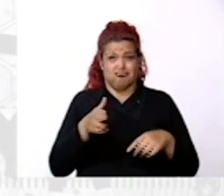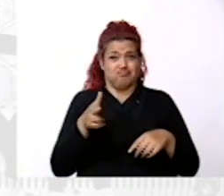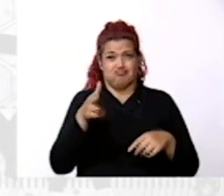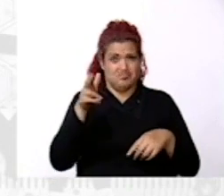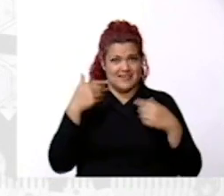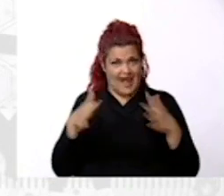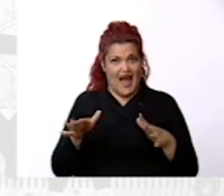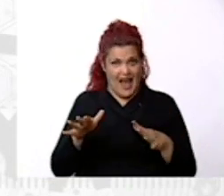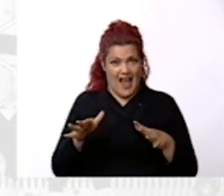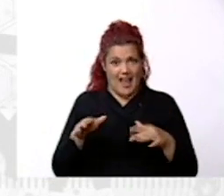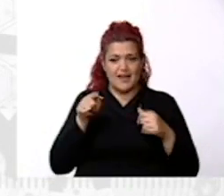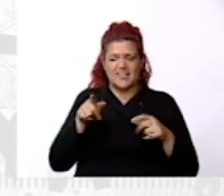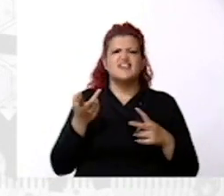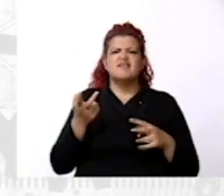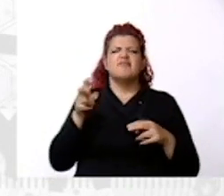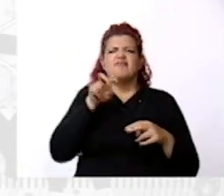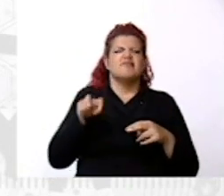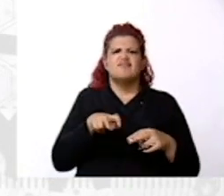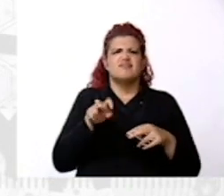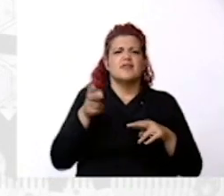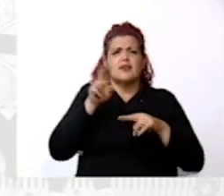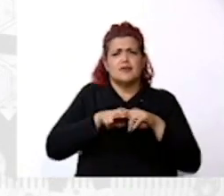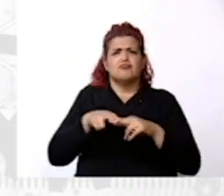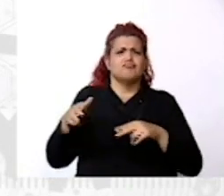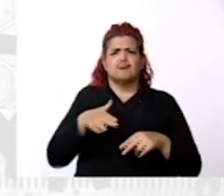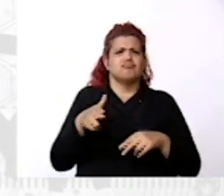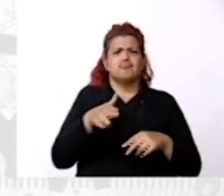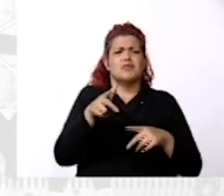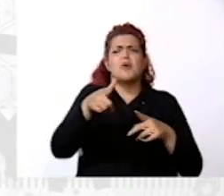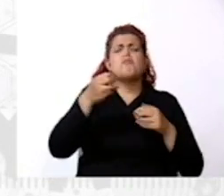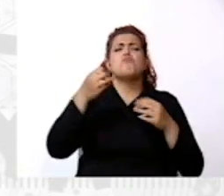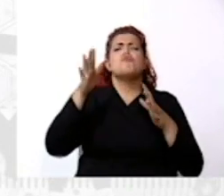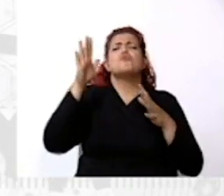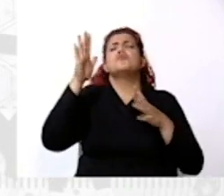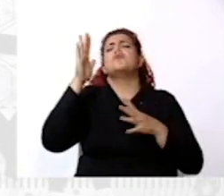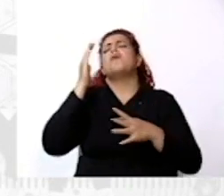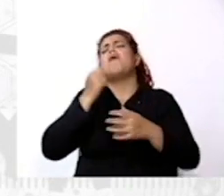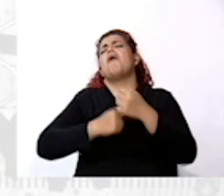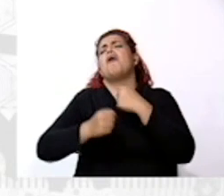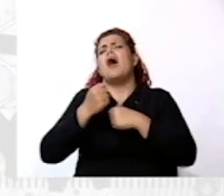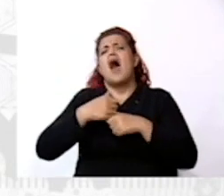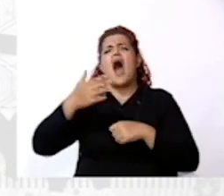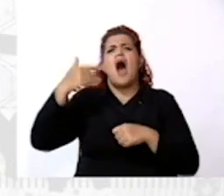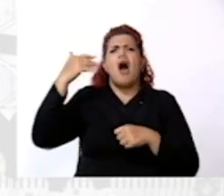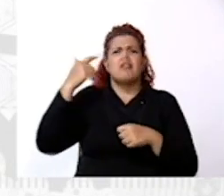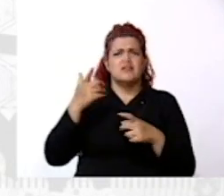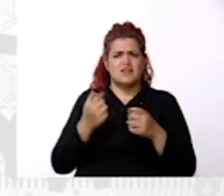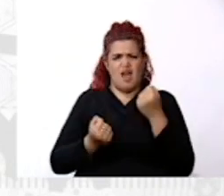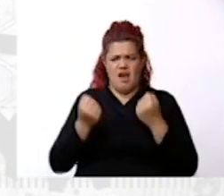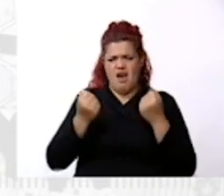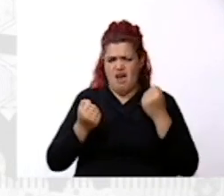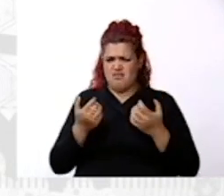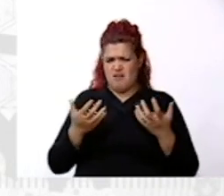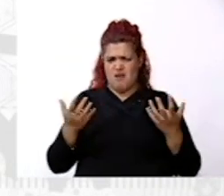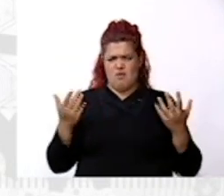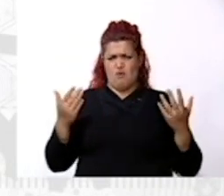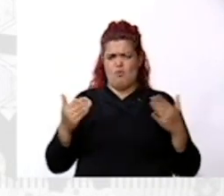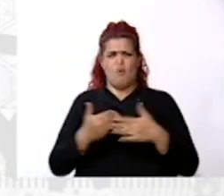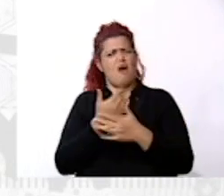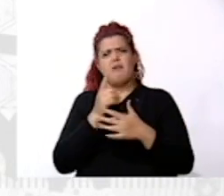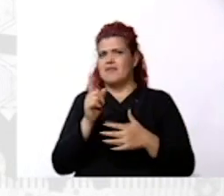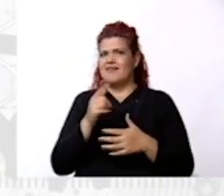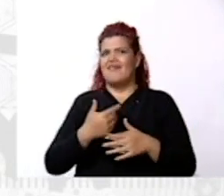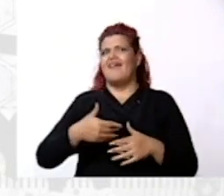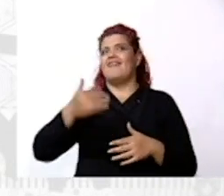un medio de transporte que incluso estuvo muchísimo antes de los grandes carros modernos que hay ahora. ¿De qué